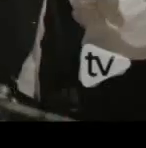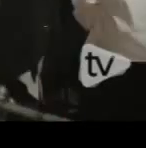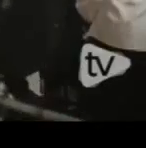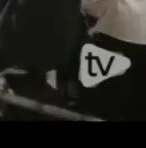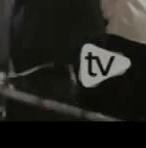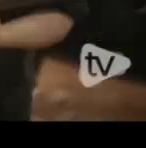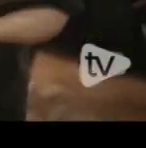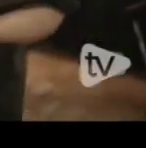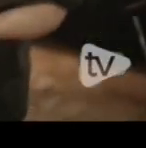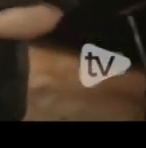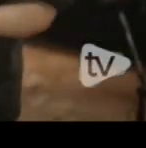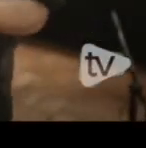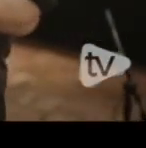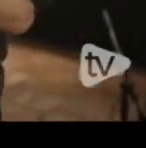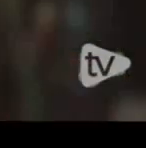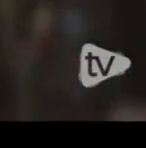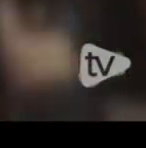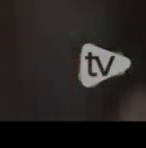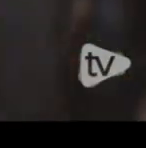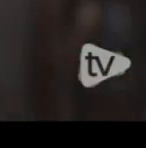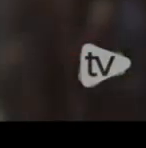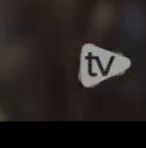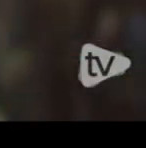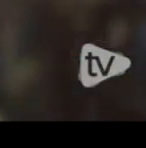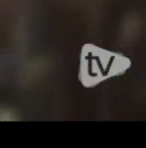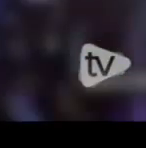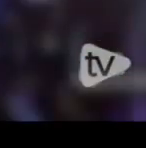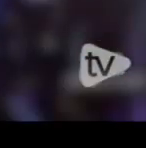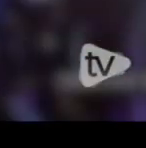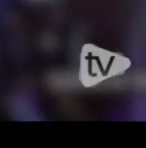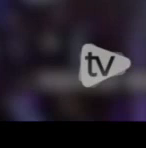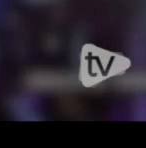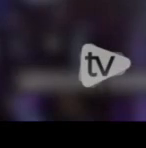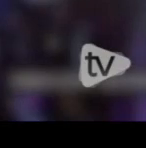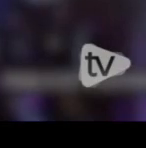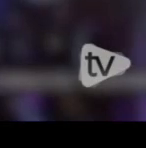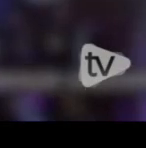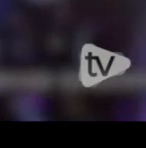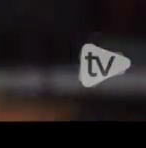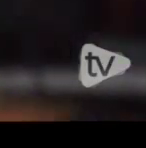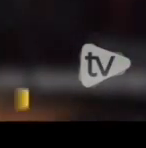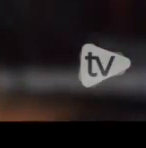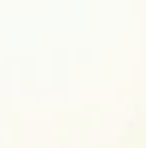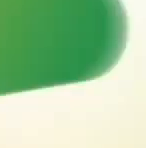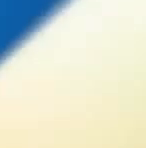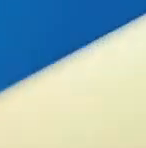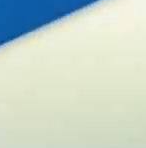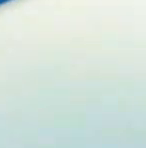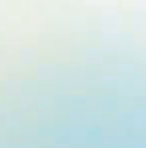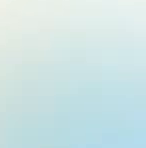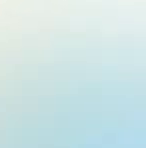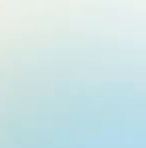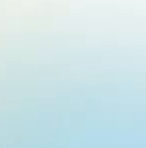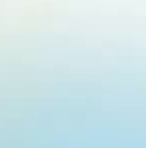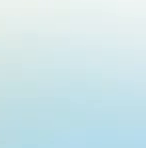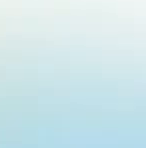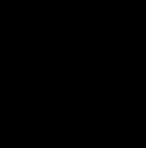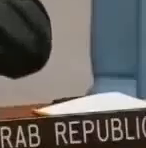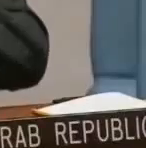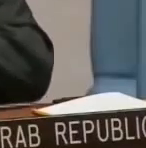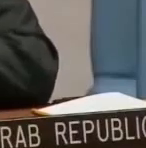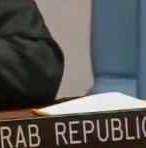La Casa invita. Estreno el domingo 9 de septiembre a las 5:30 p.m. por Ecuador TV.